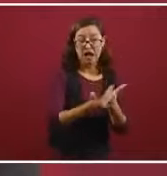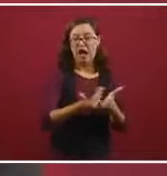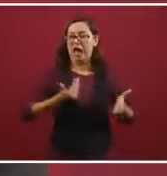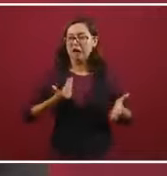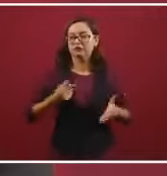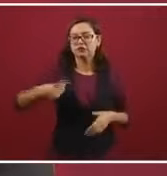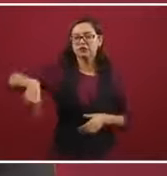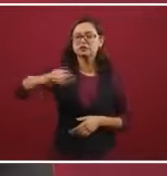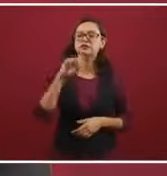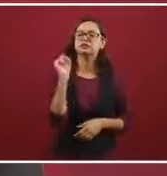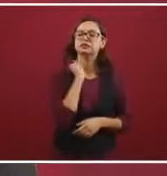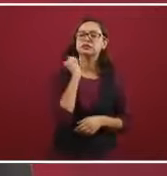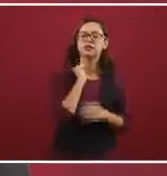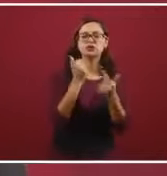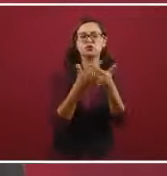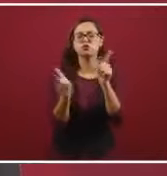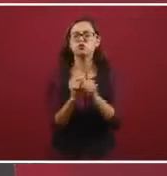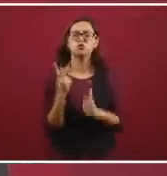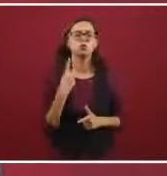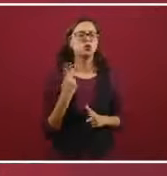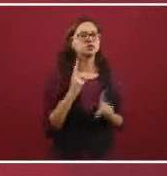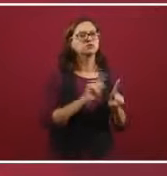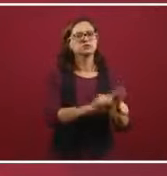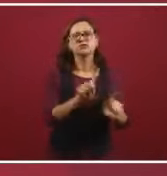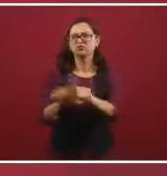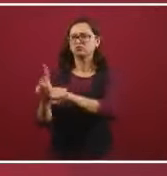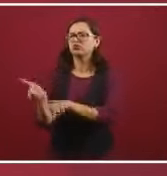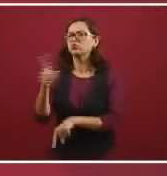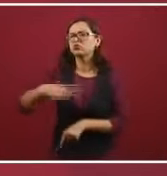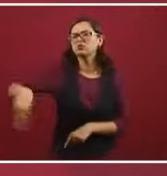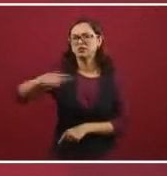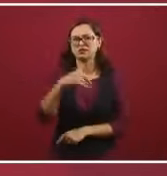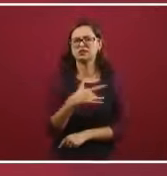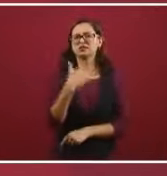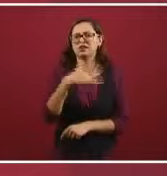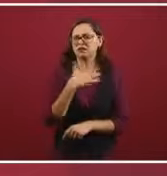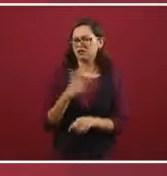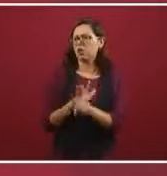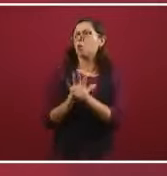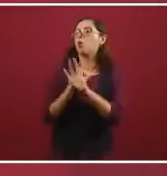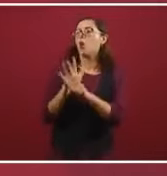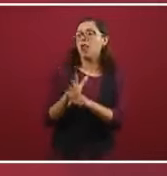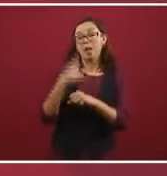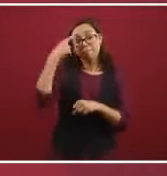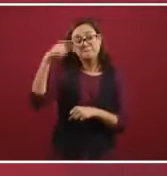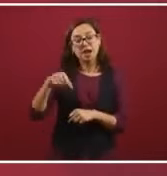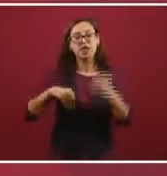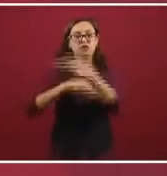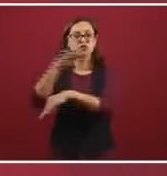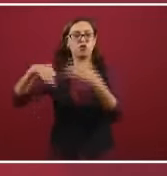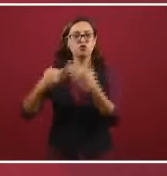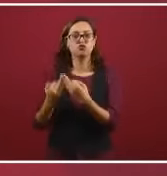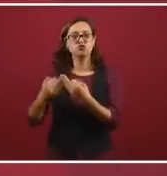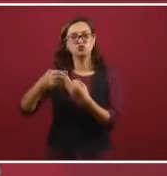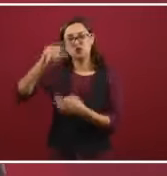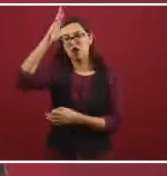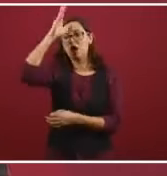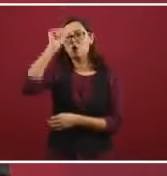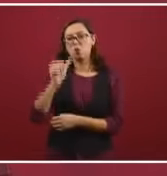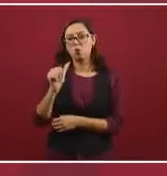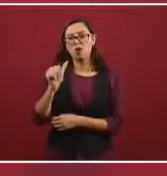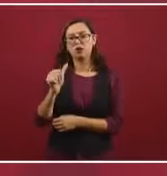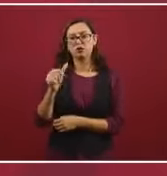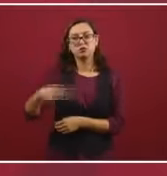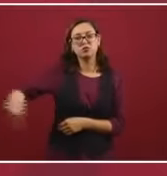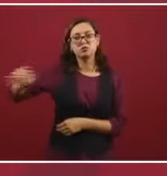de los diferentes grupos parlamentarios respecto a este tema para que llevemos una sola posición. Y me